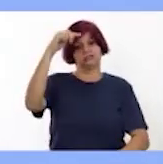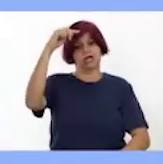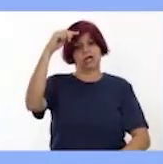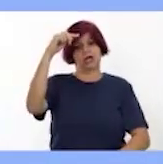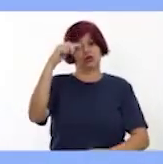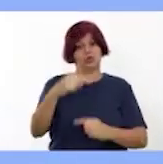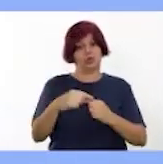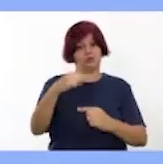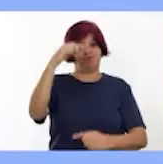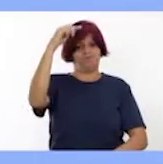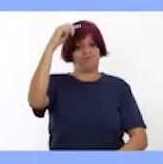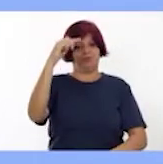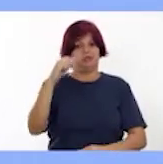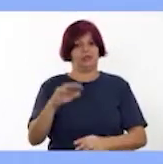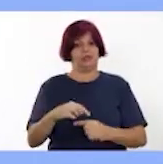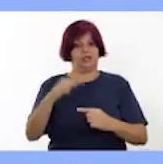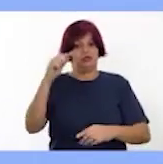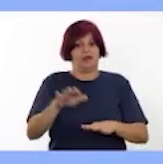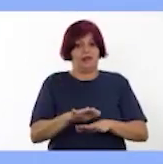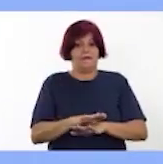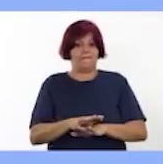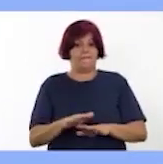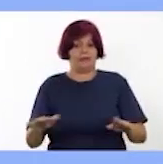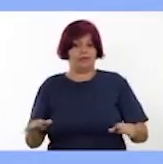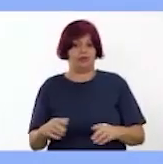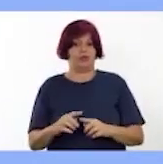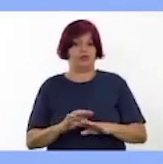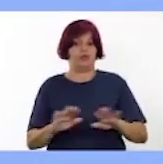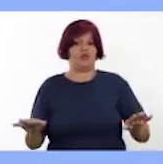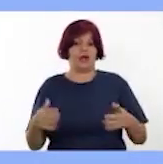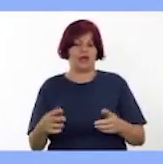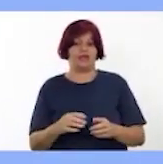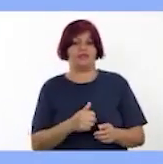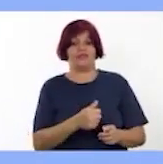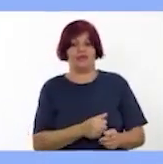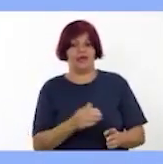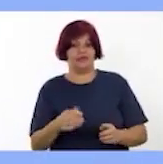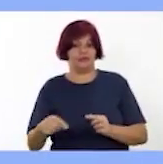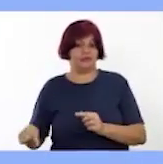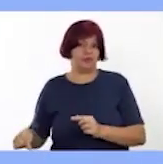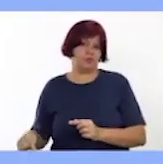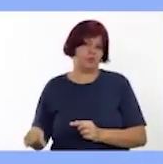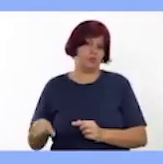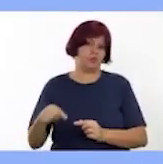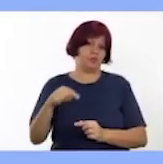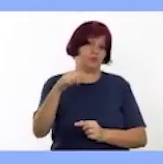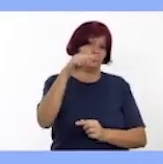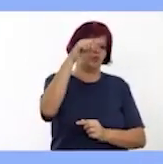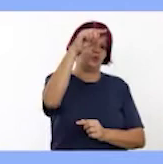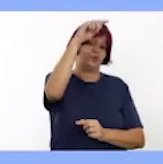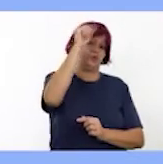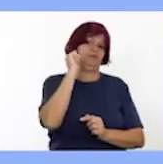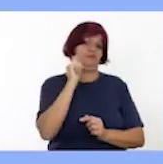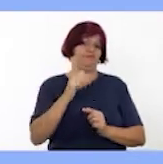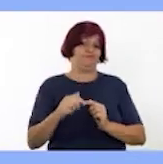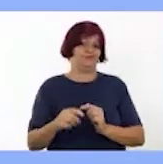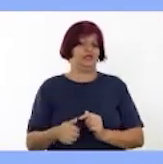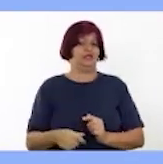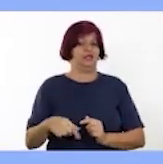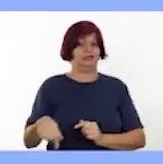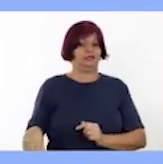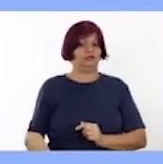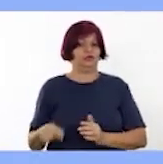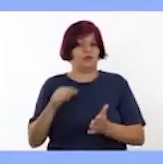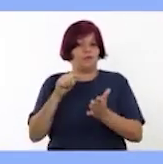que la altura es la perpendicular bajada desde A hasta B. Y bueno, tengo un punto